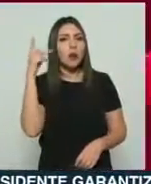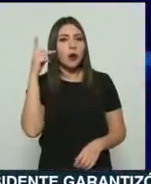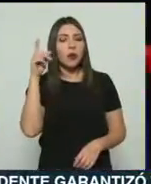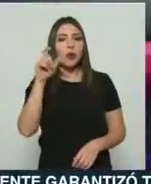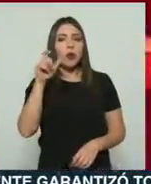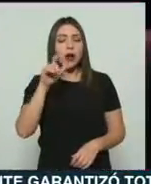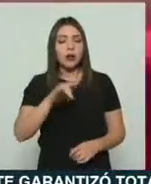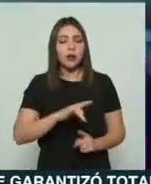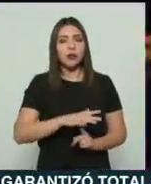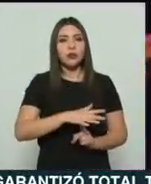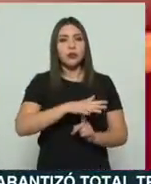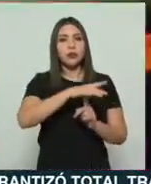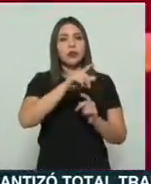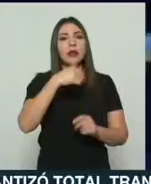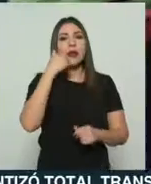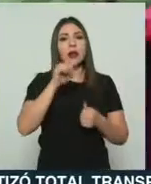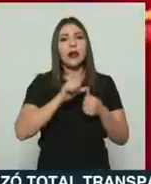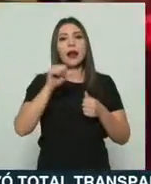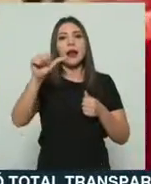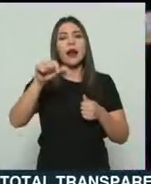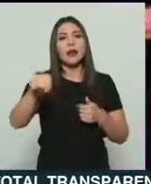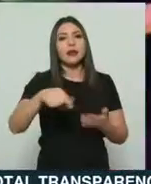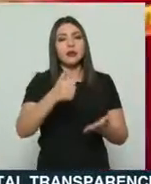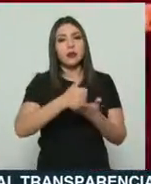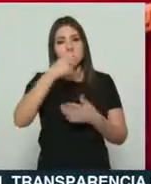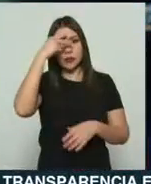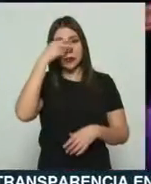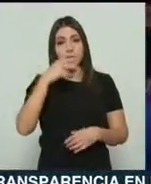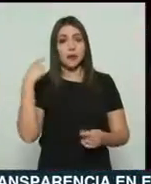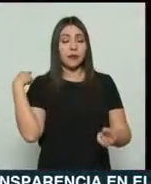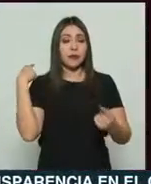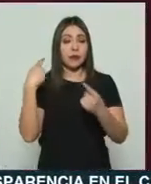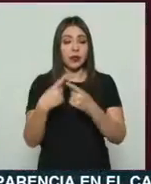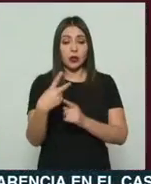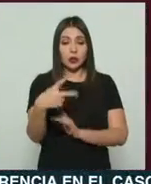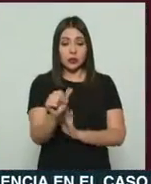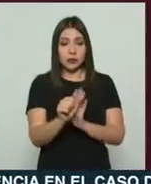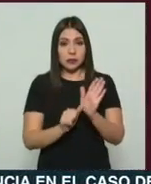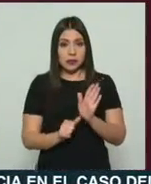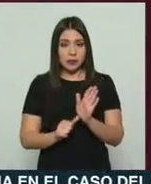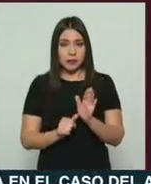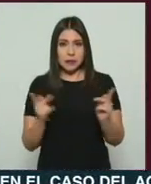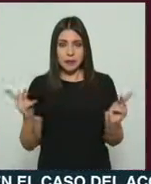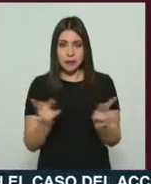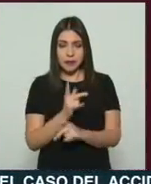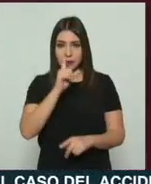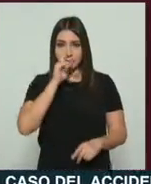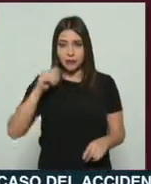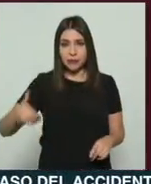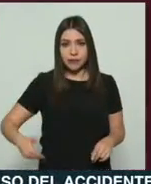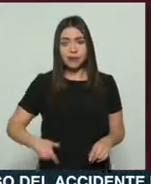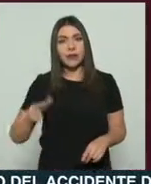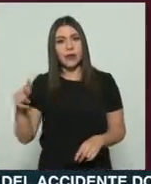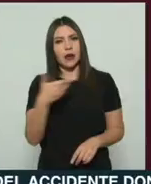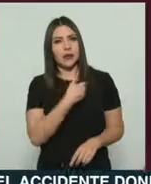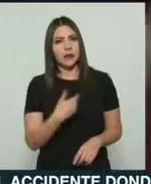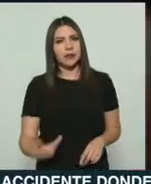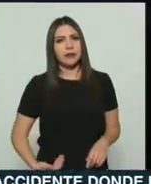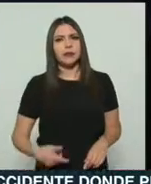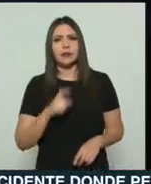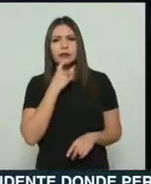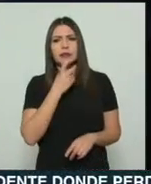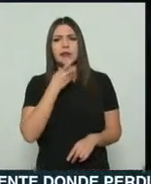un helipuerto con dirección a la Ciudad de México. A 2 meses del accidente, el presidente Andrés Manuel López Obrador aseguró desconocer